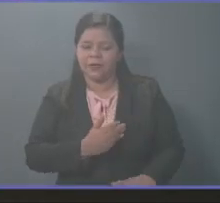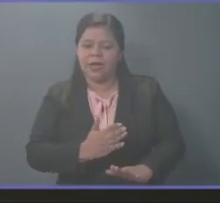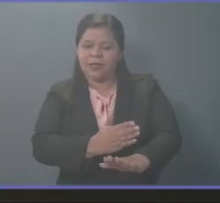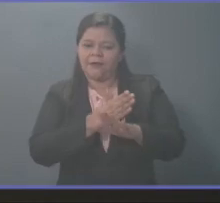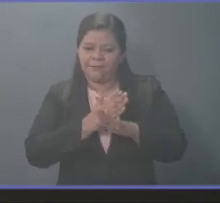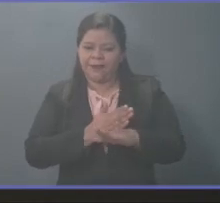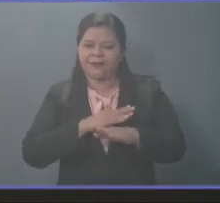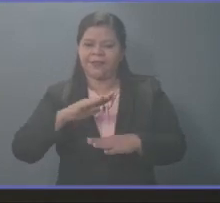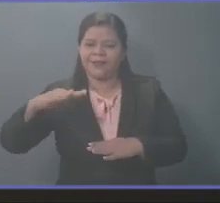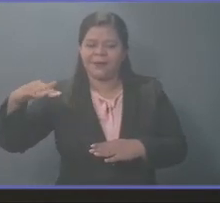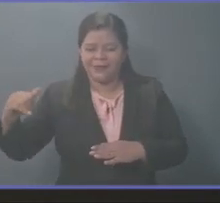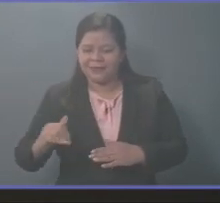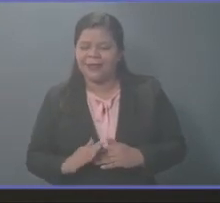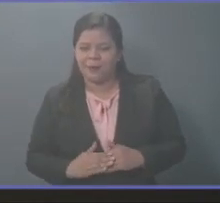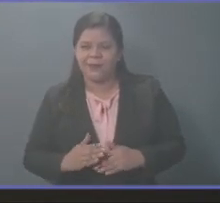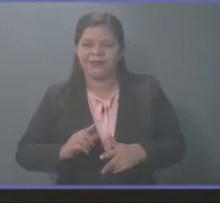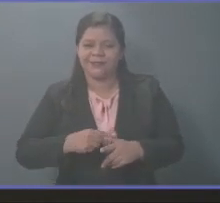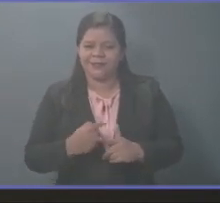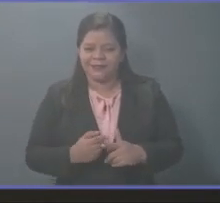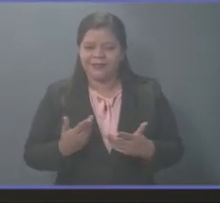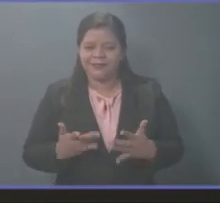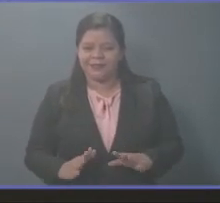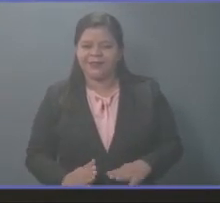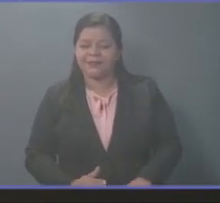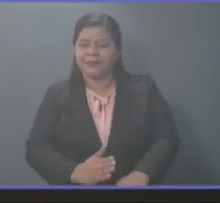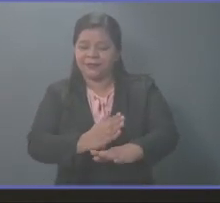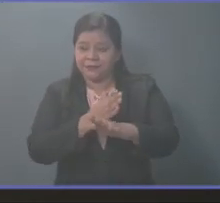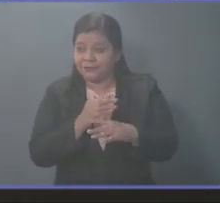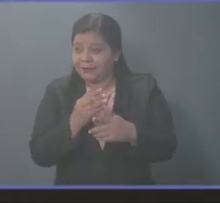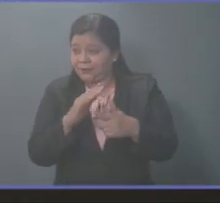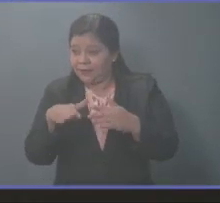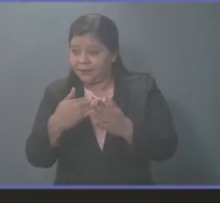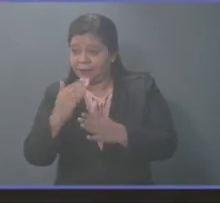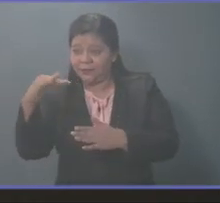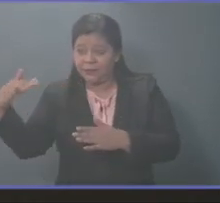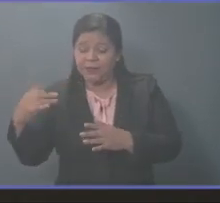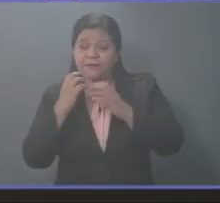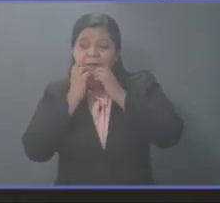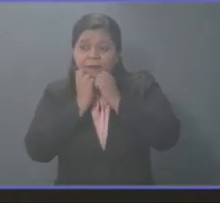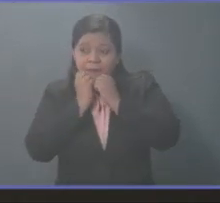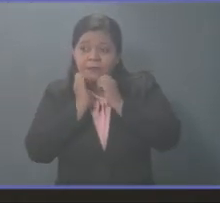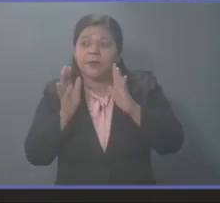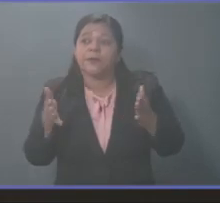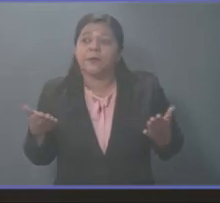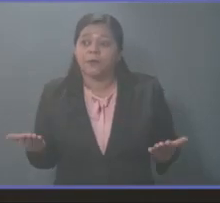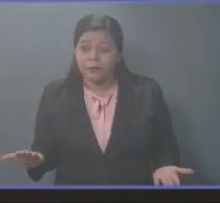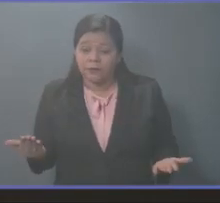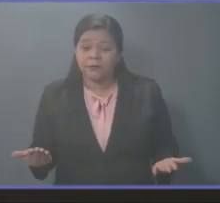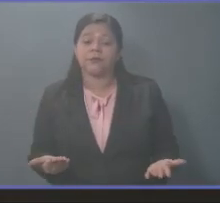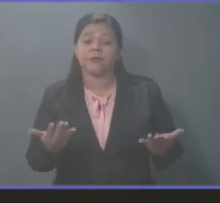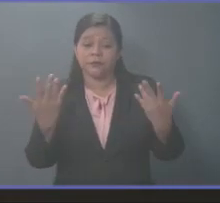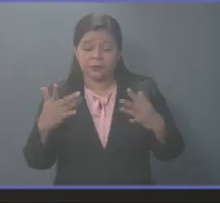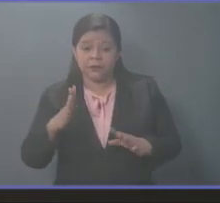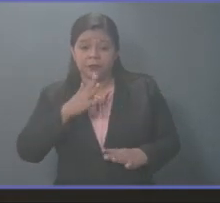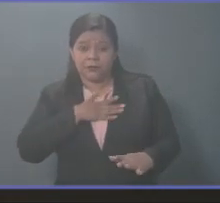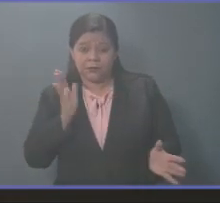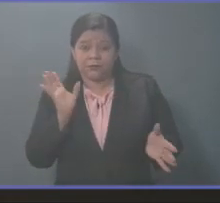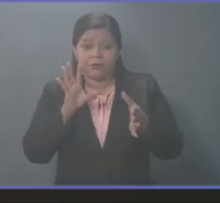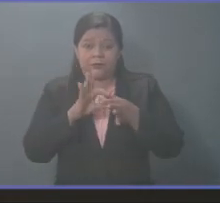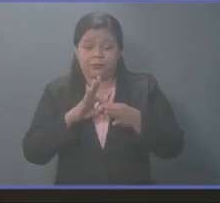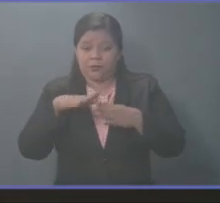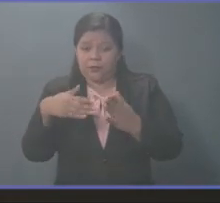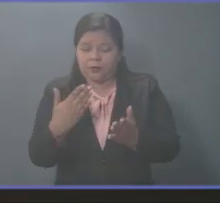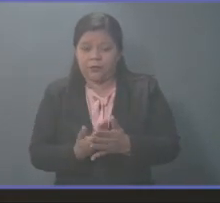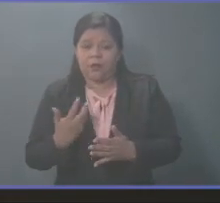la soberanía y la integridad del territorio. ¿Y por qué? Porque eso tiene que ver no tanto con el